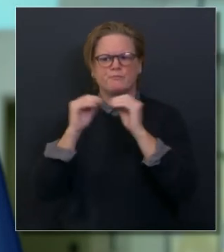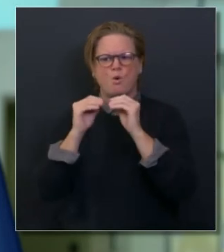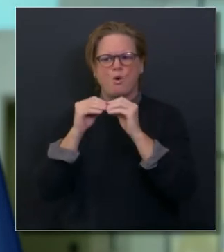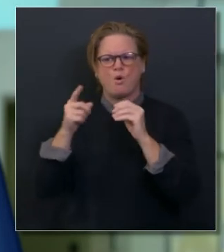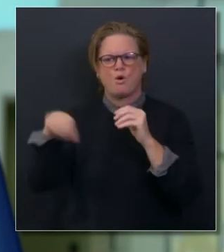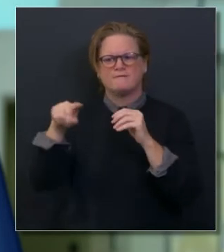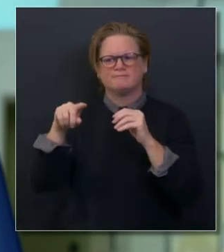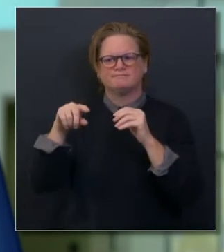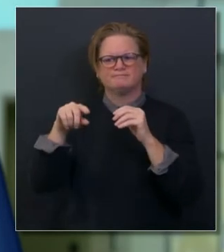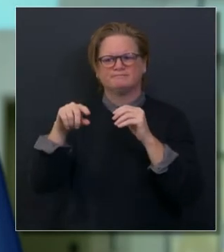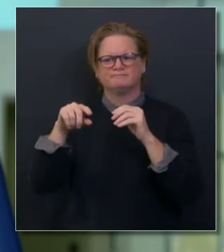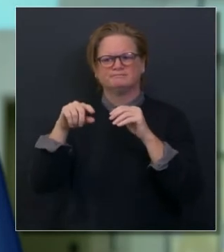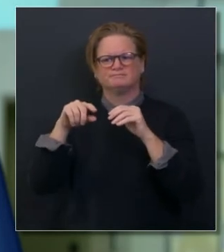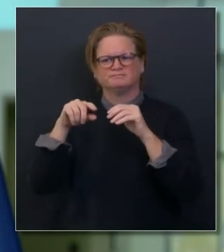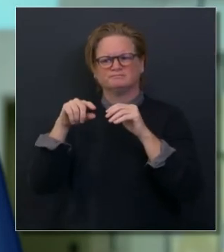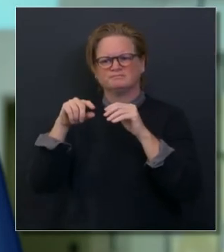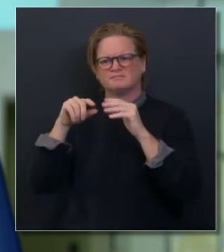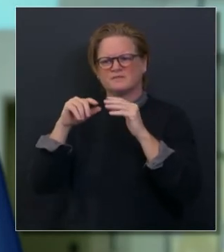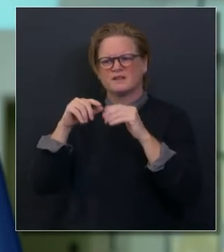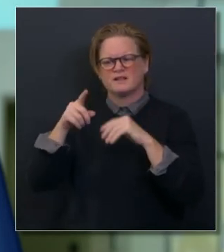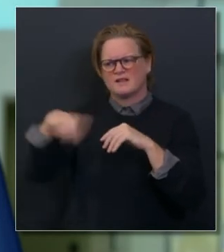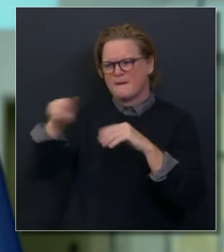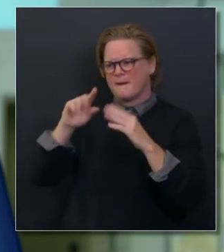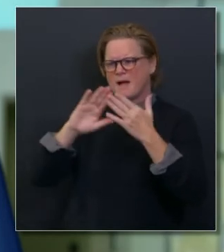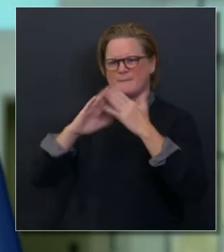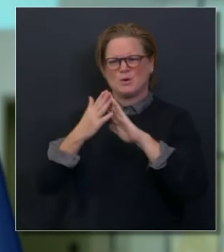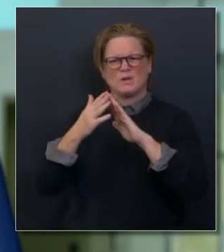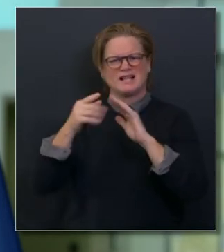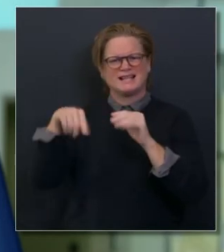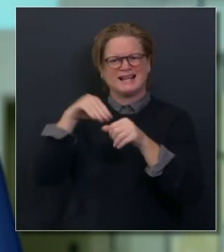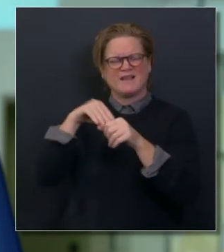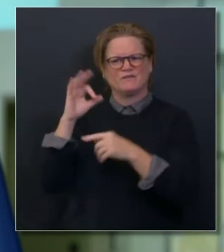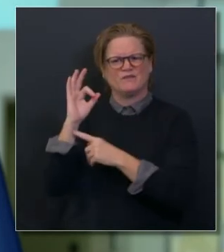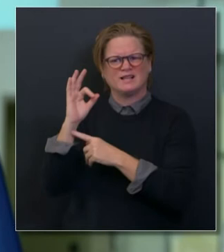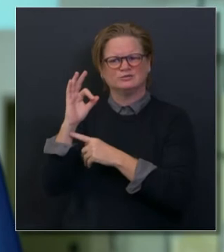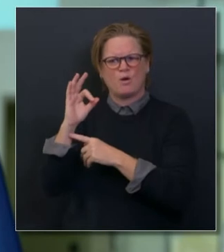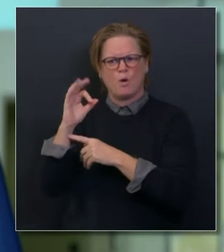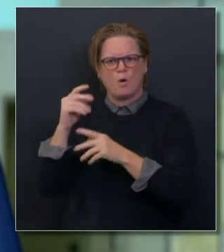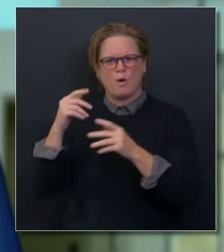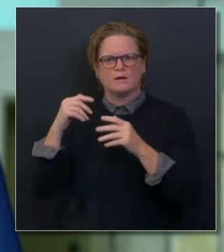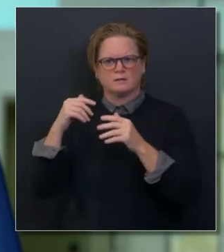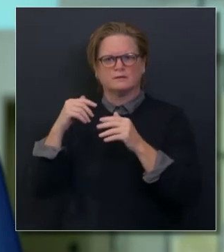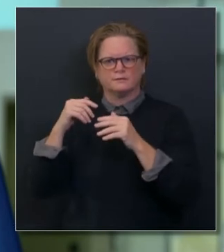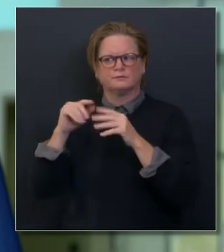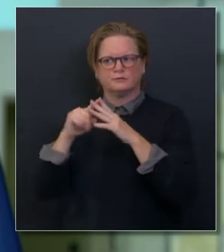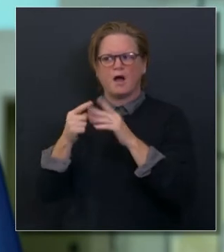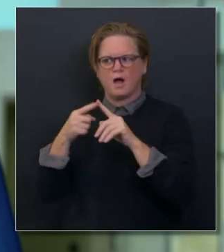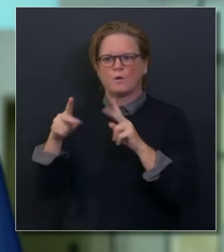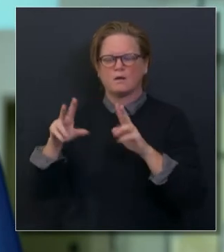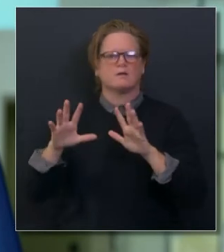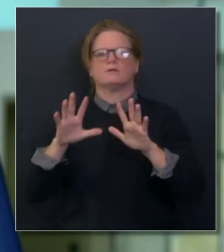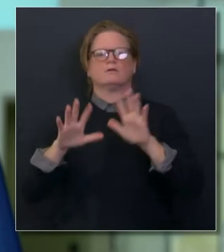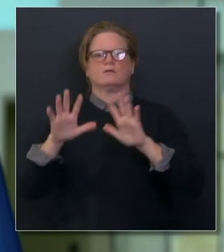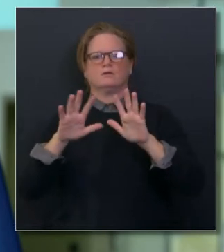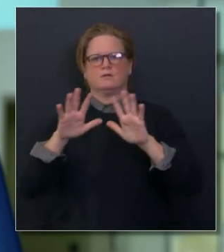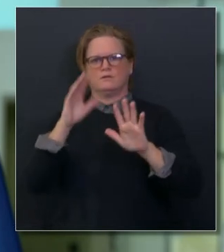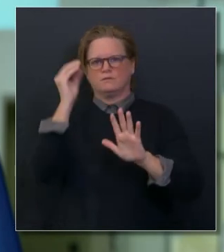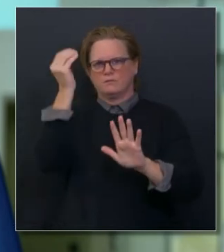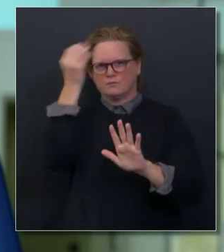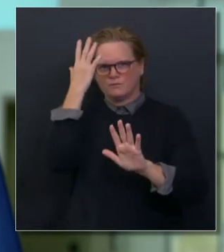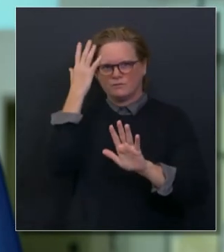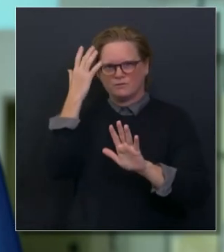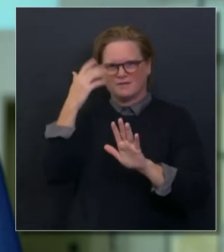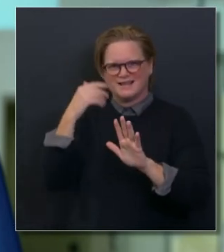persona o de ellos, de repente ahora, más y más, alguien conoce a alguien. A alguien